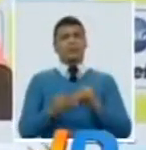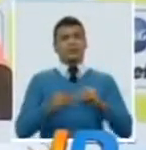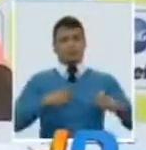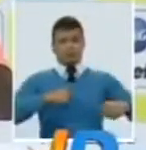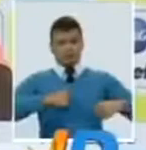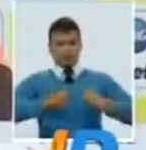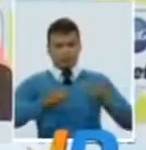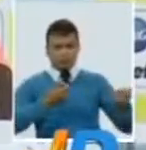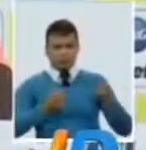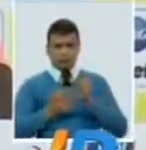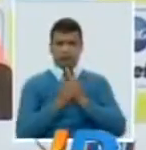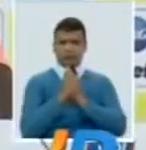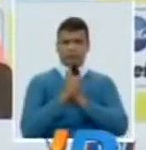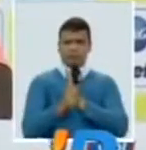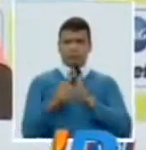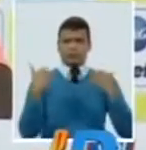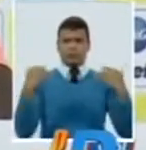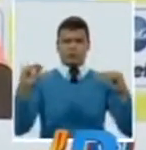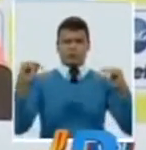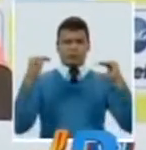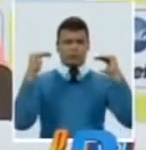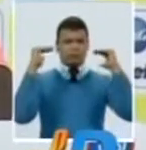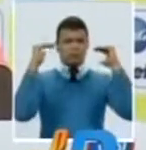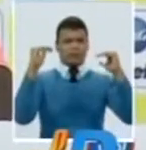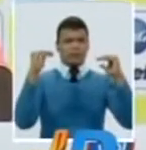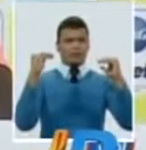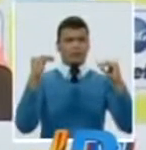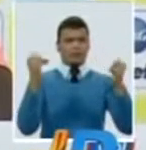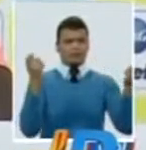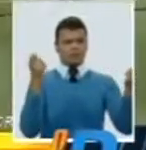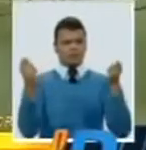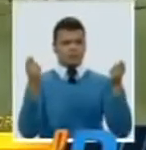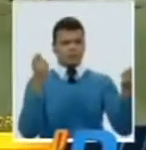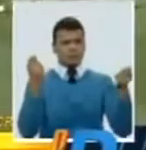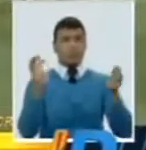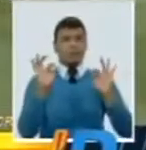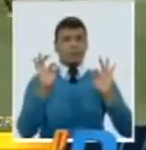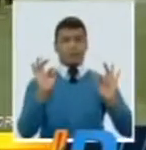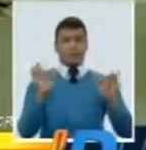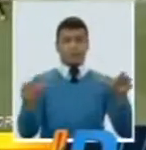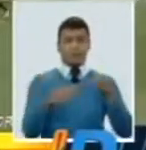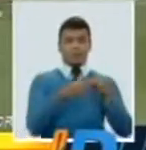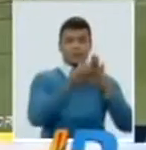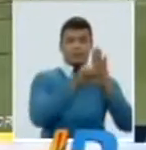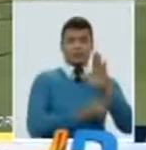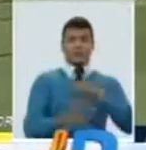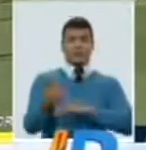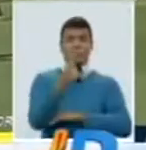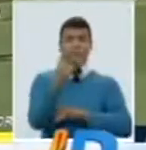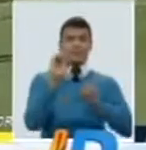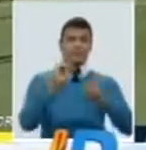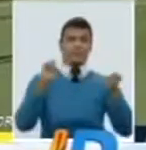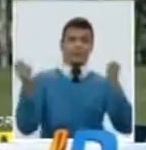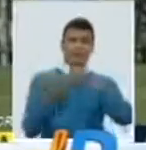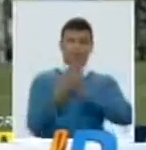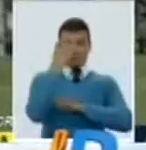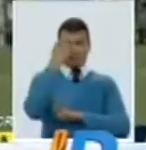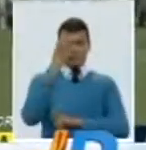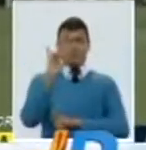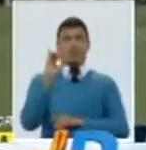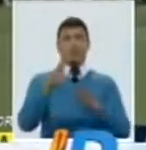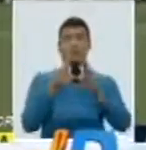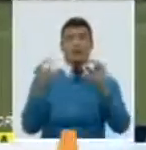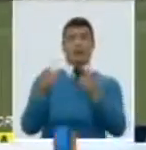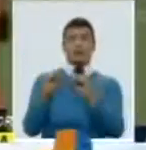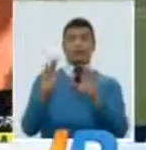técnico, habilidoso, tiene un buen tiro desde afuera. La nómina de la selección Colombia podría variar, teniendo en cuenta que Japón